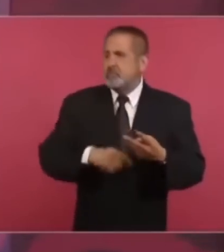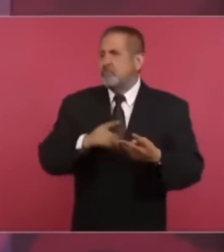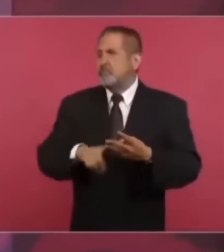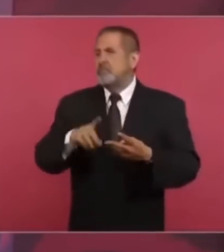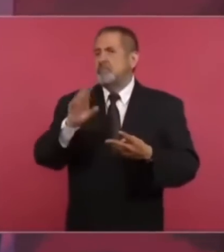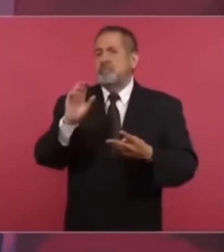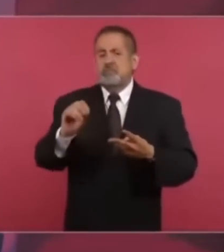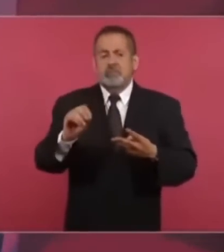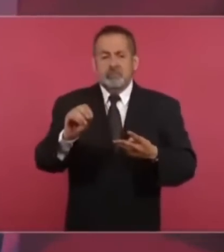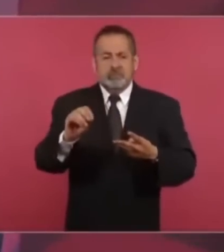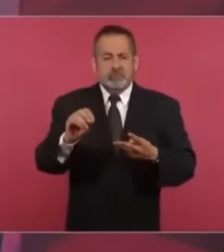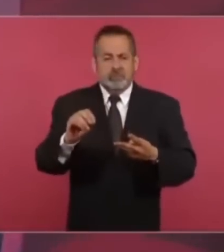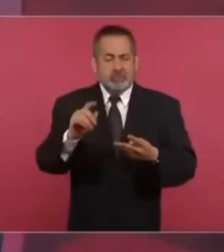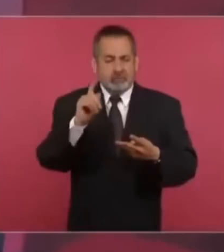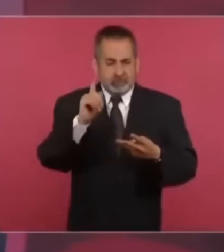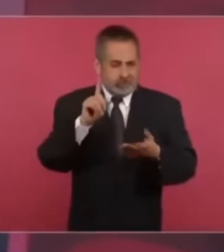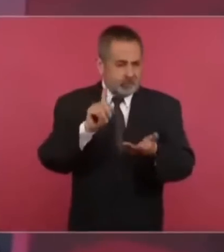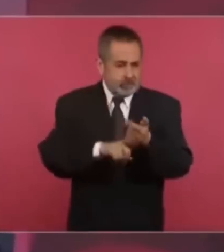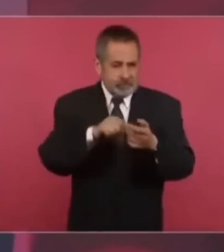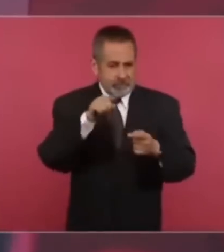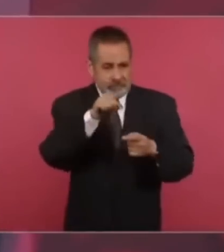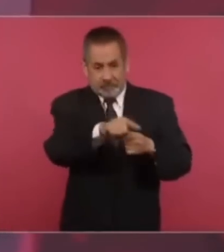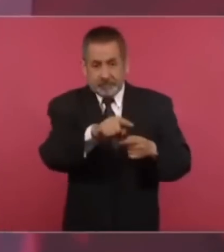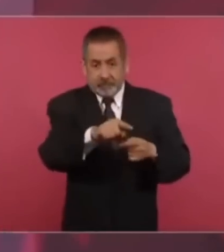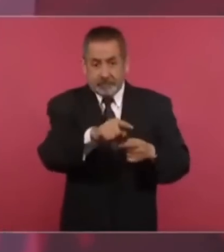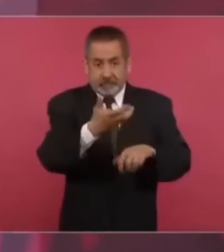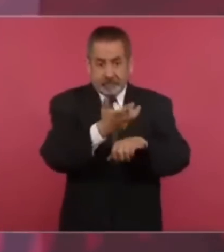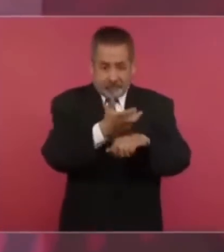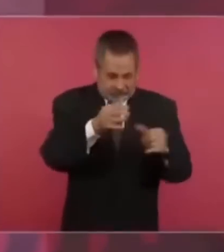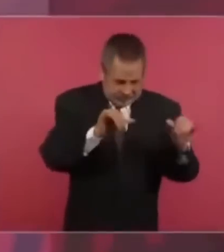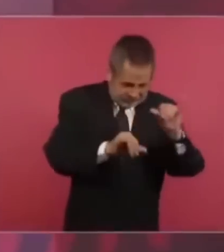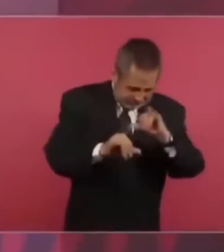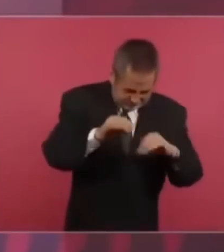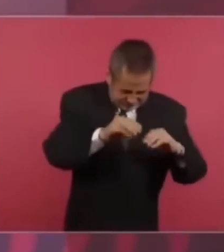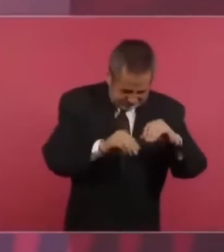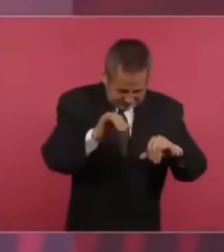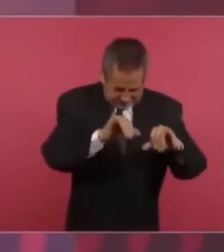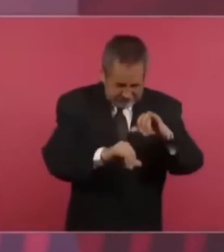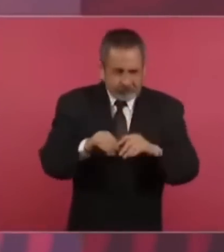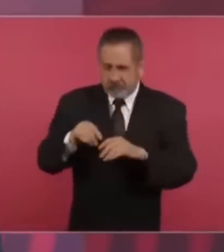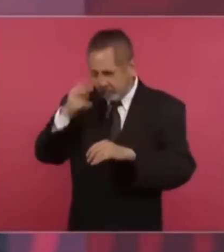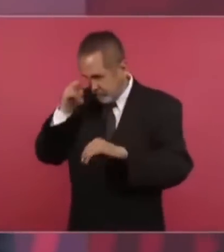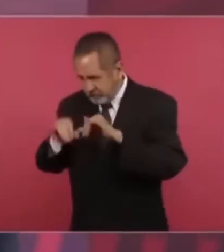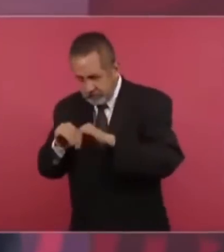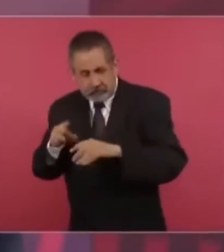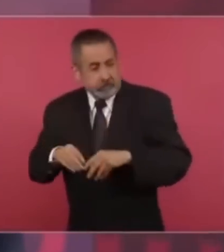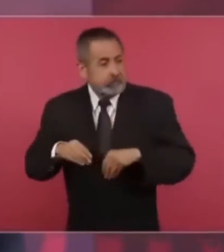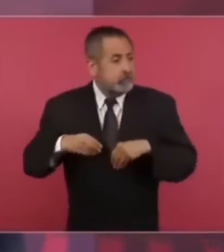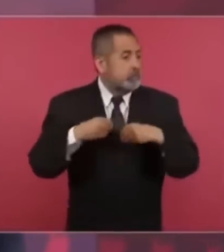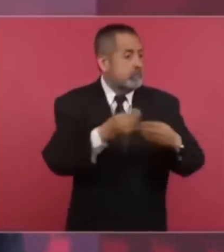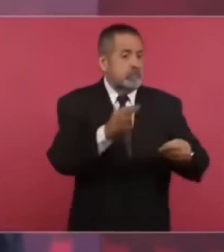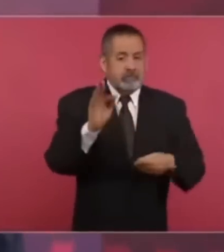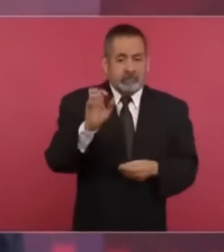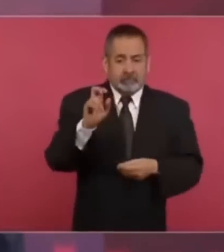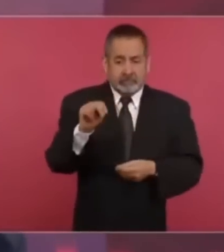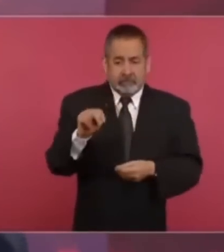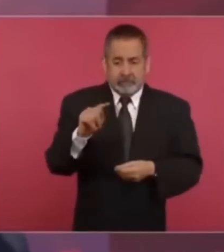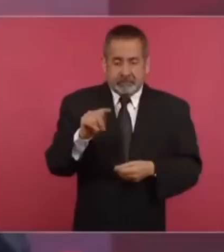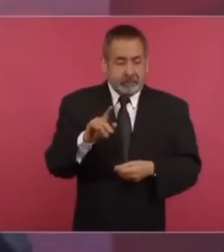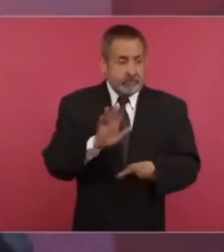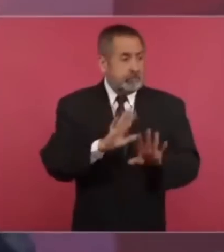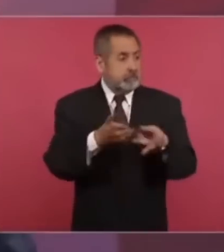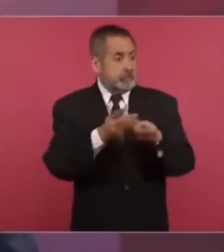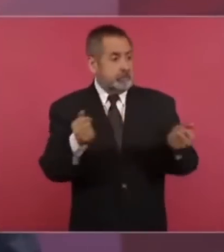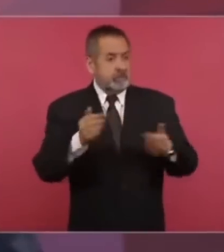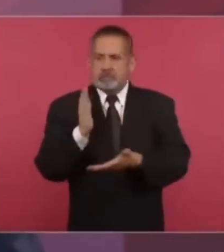o que se elabore directamente en Estados Unidos o en México. ¿Te va a resolver el problema